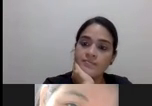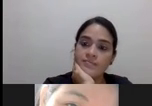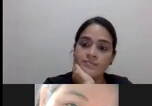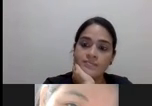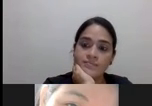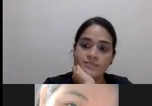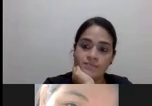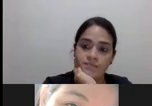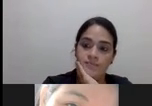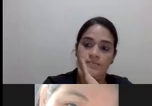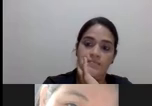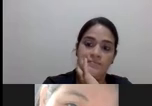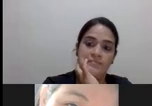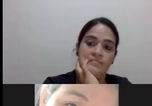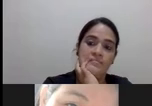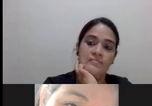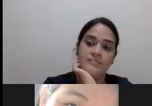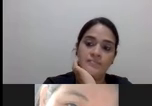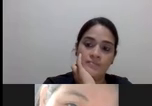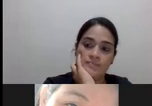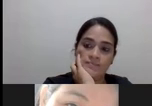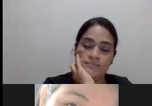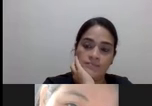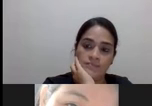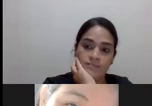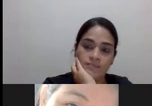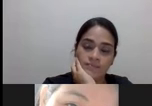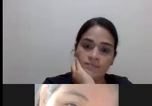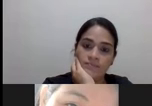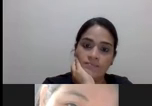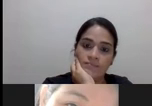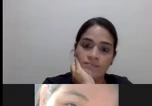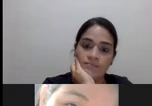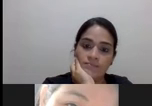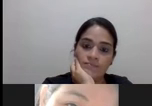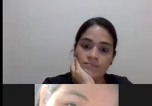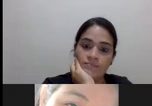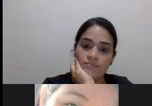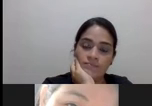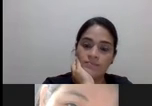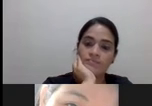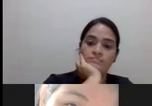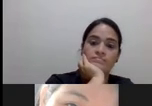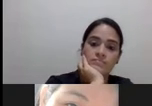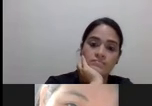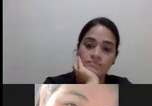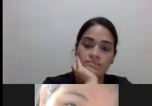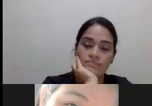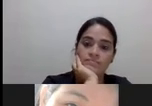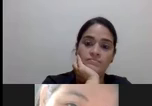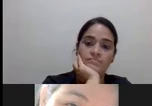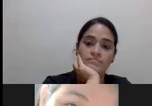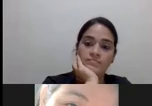que se acerquen más a esta, sin verla como la temible palabra